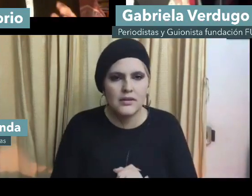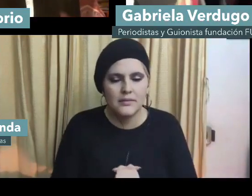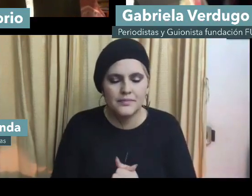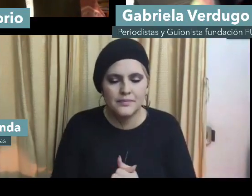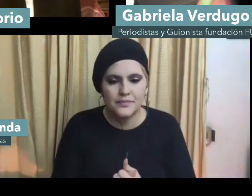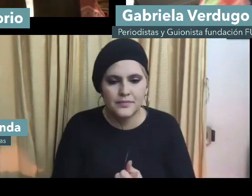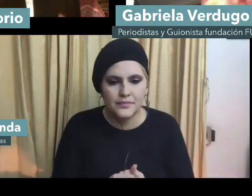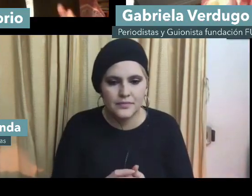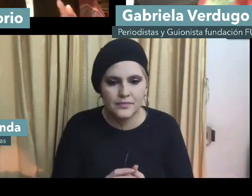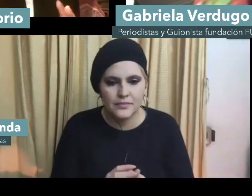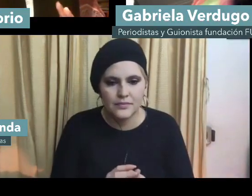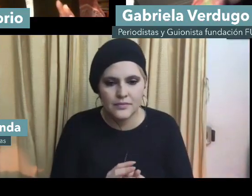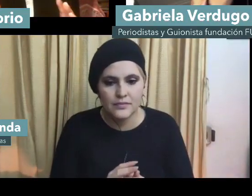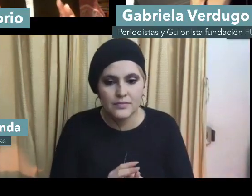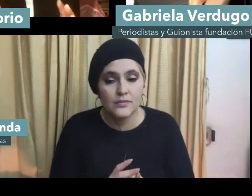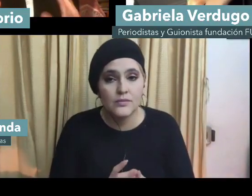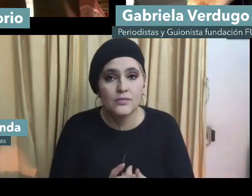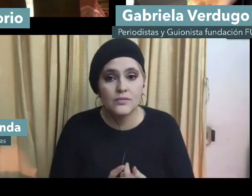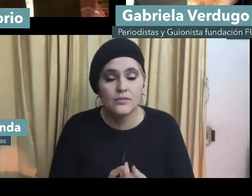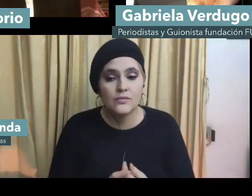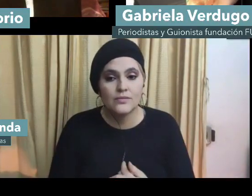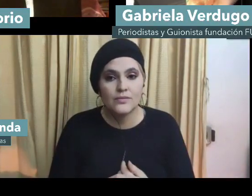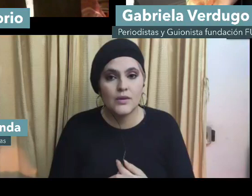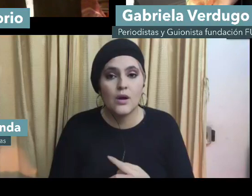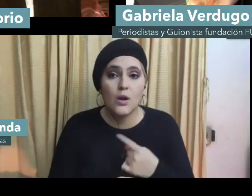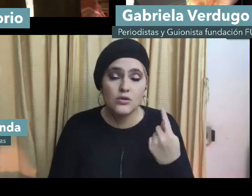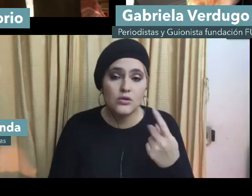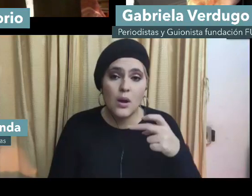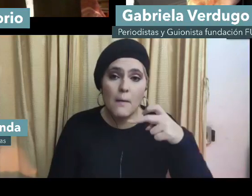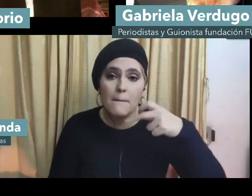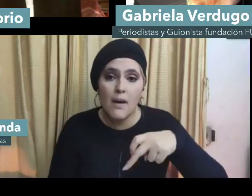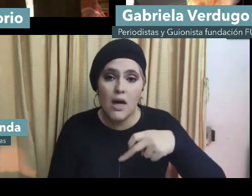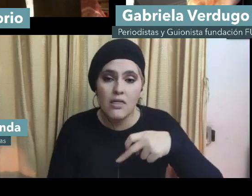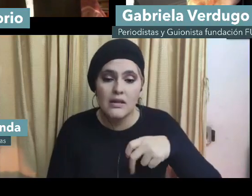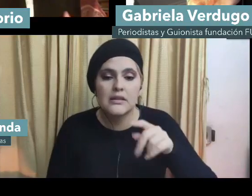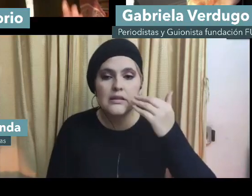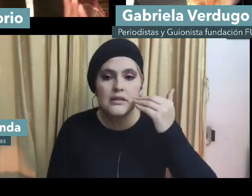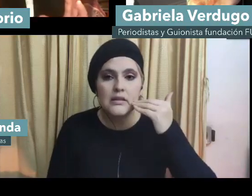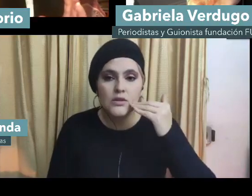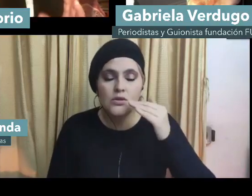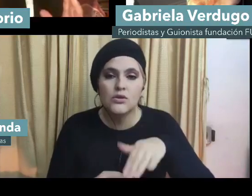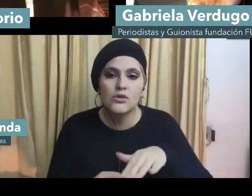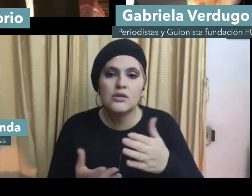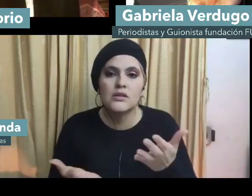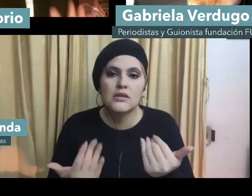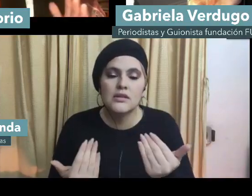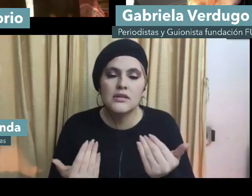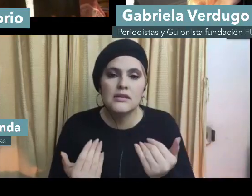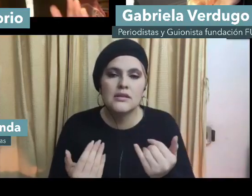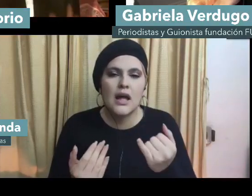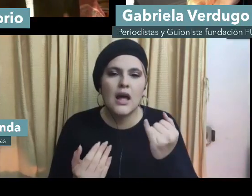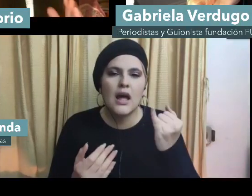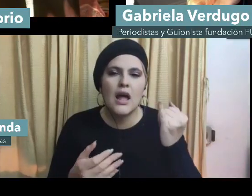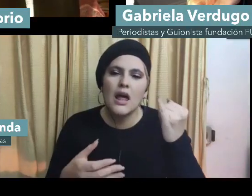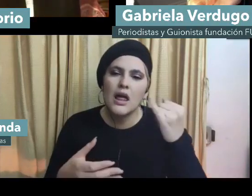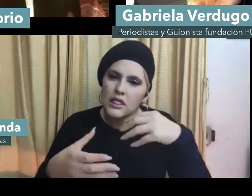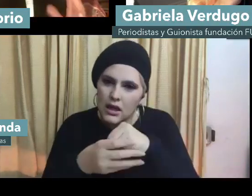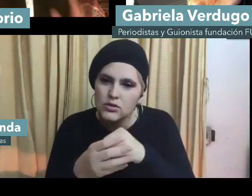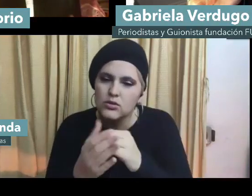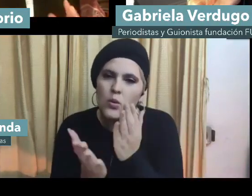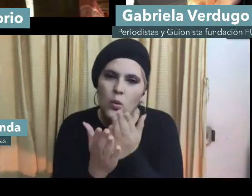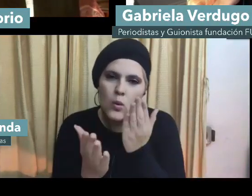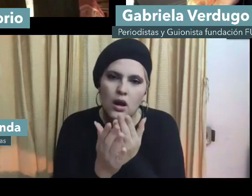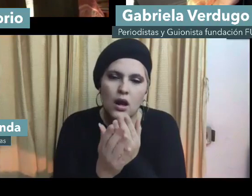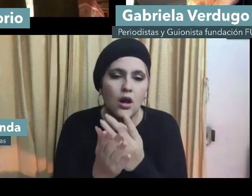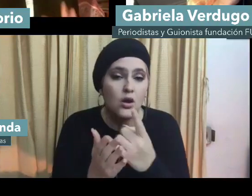como padres, el niño tiene que estar en un programa de integración escolar. Nosotros tenemos que luchar que ese programa de integración escolar